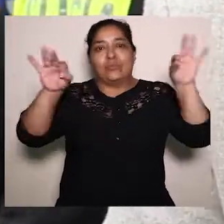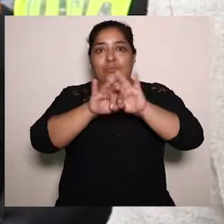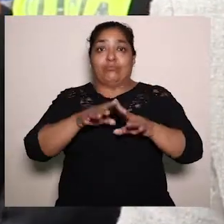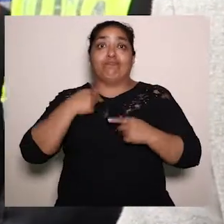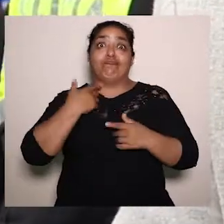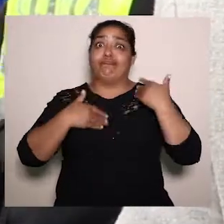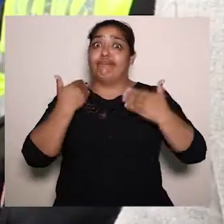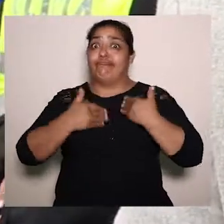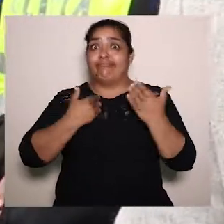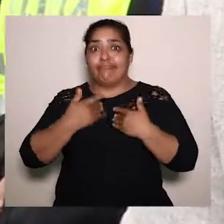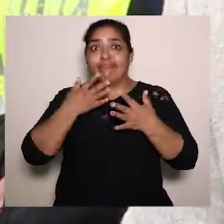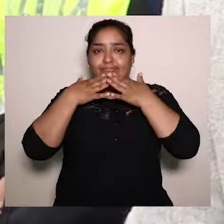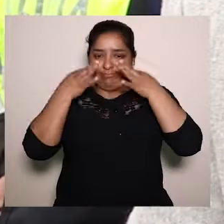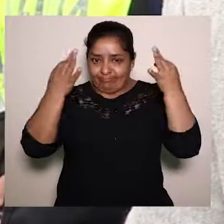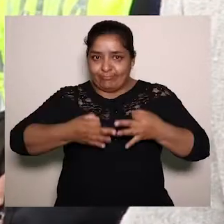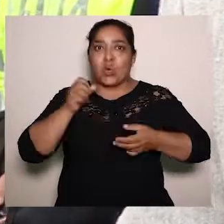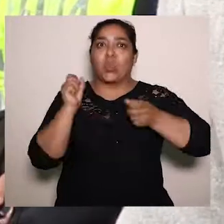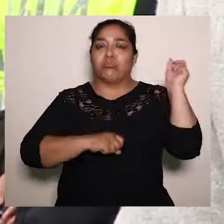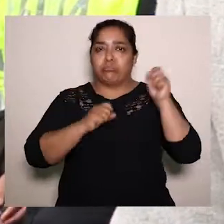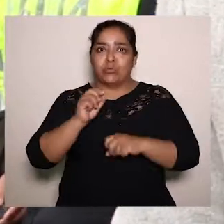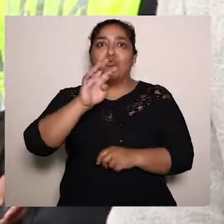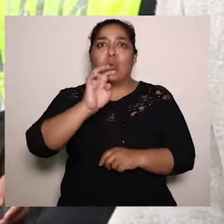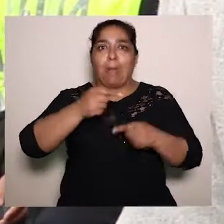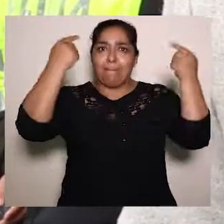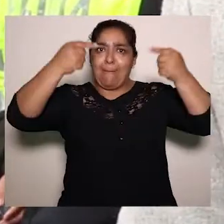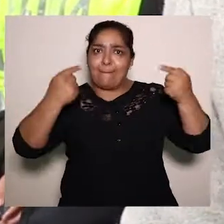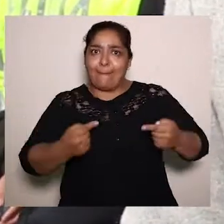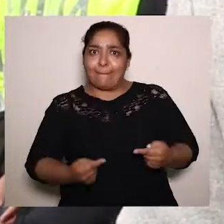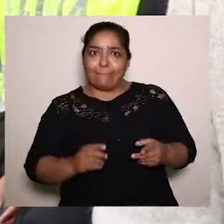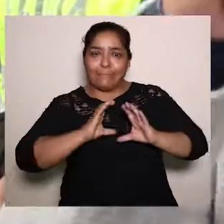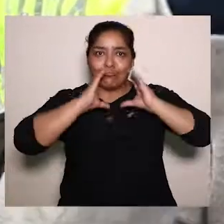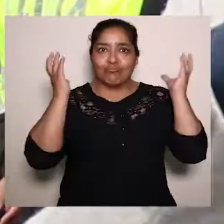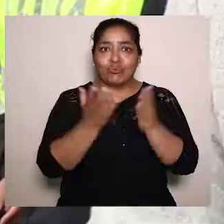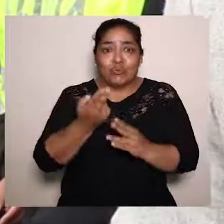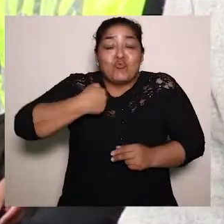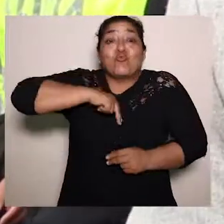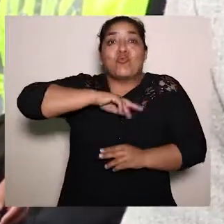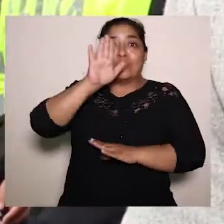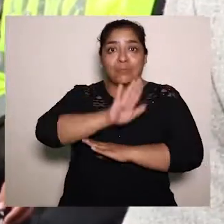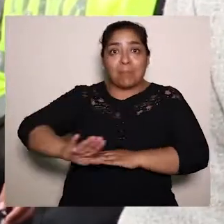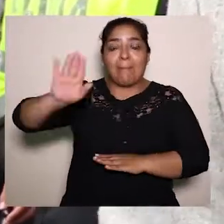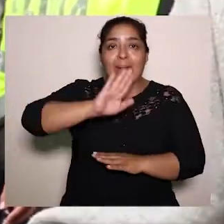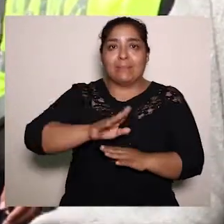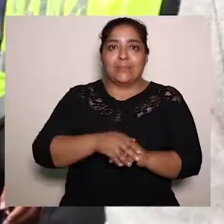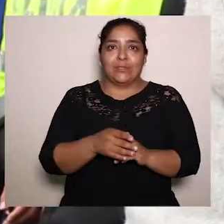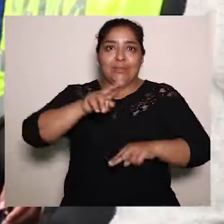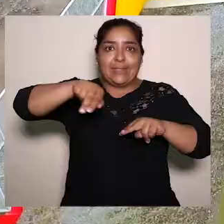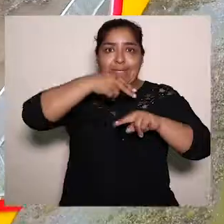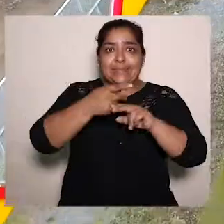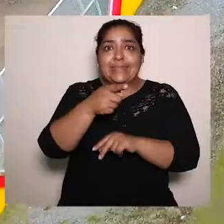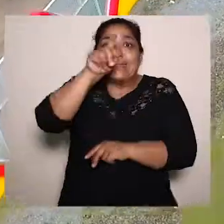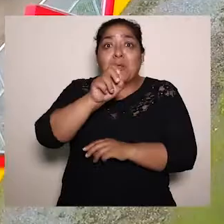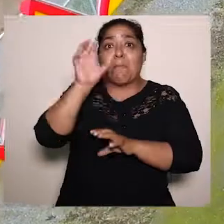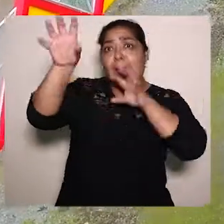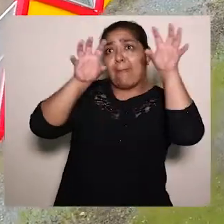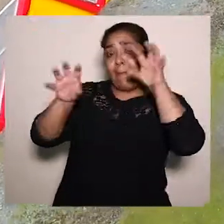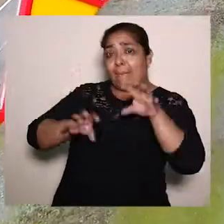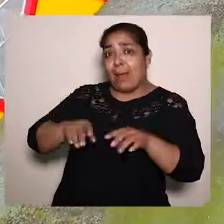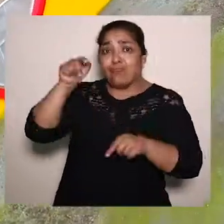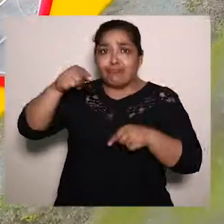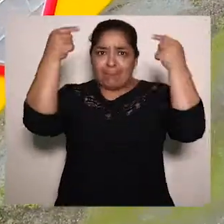verdad muy contentos de haber hecho posible este noveno campeonato mundial de pelota a mano en nuestro departamento de nariño 16 países